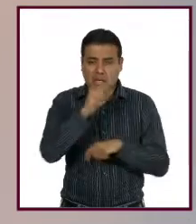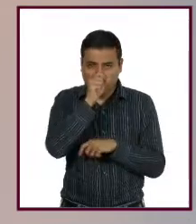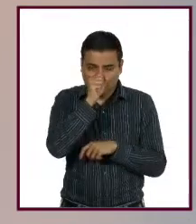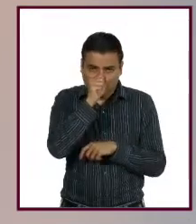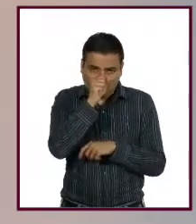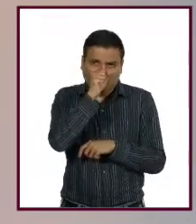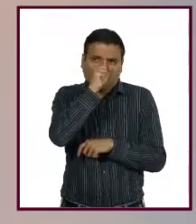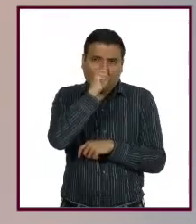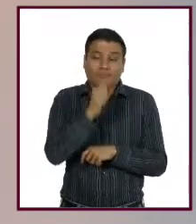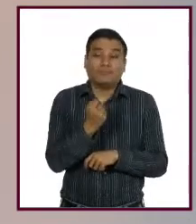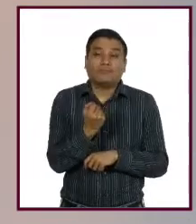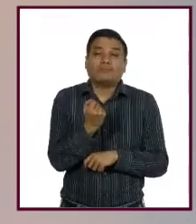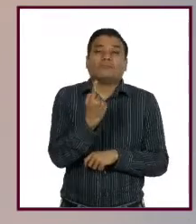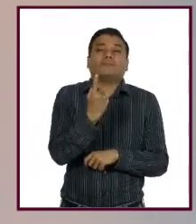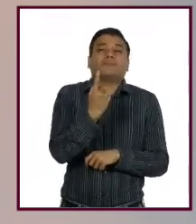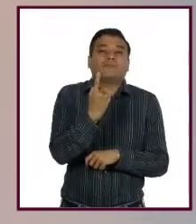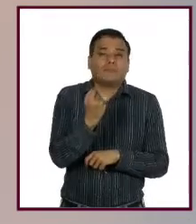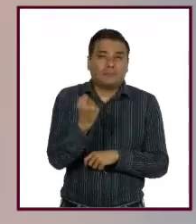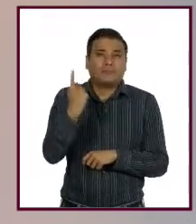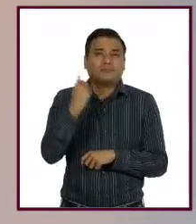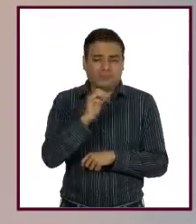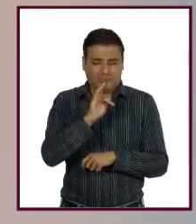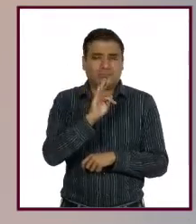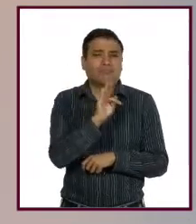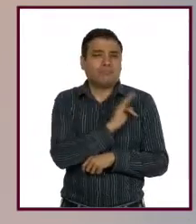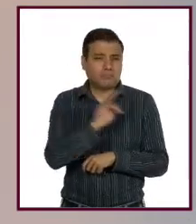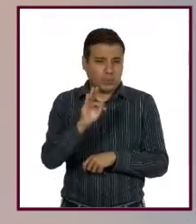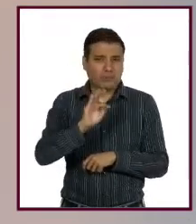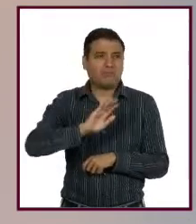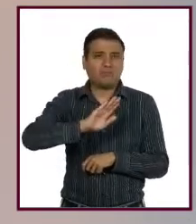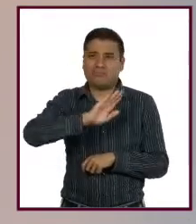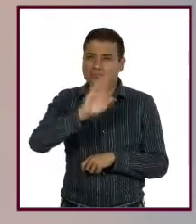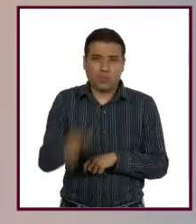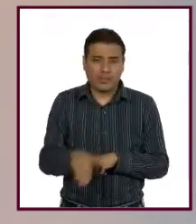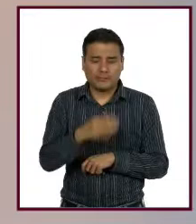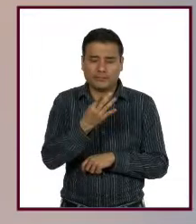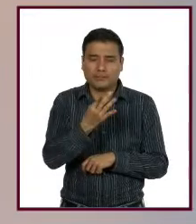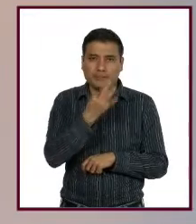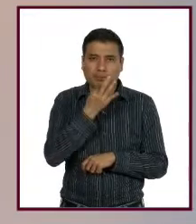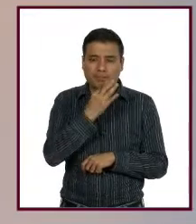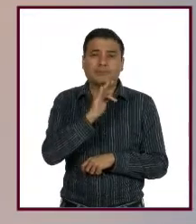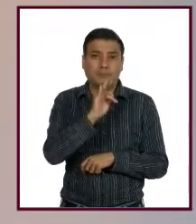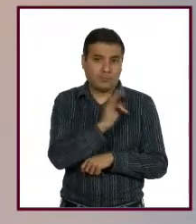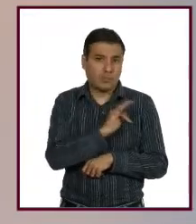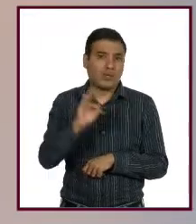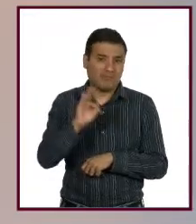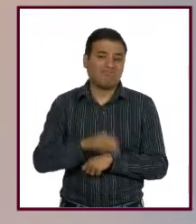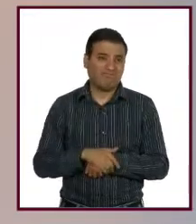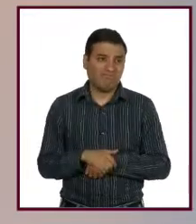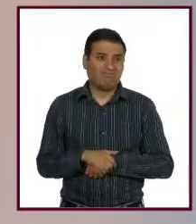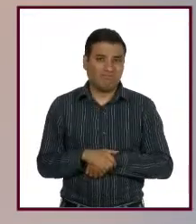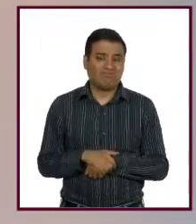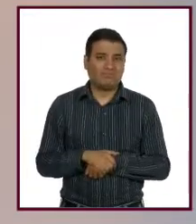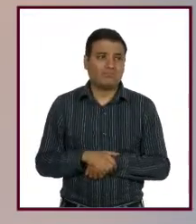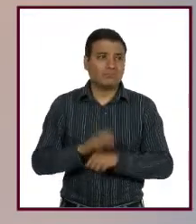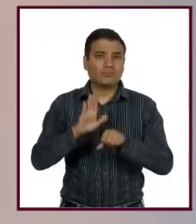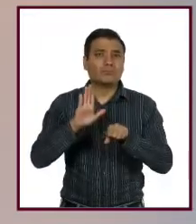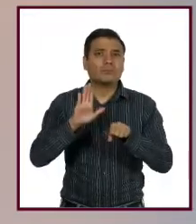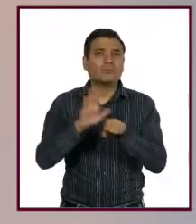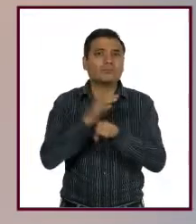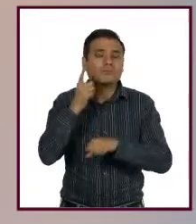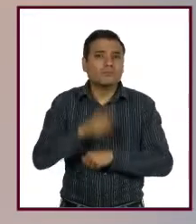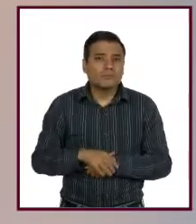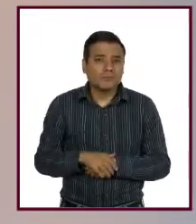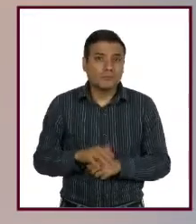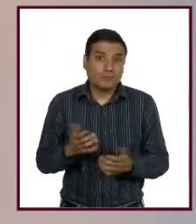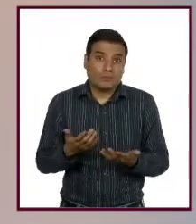pero sí hay documentación de estos, es la muerte súbita, que es una de las consecuencias o de los efectos más graves